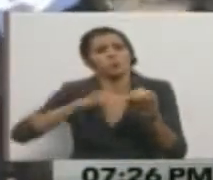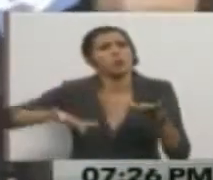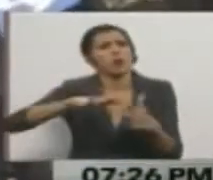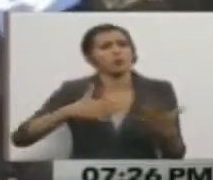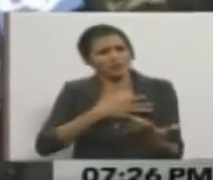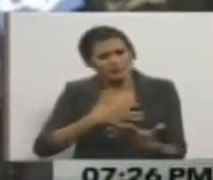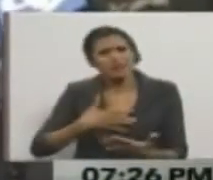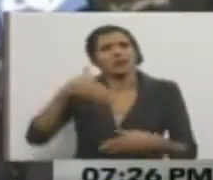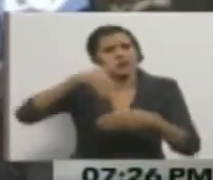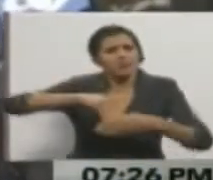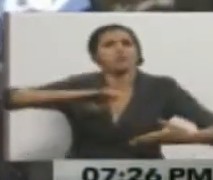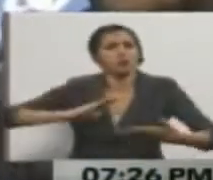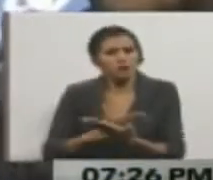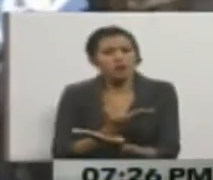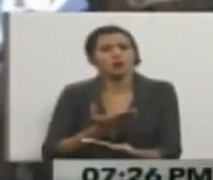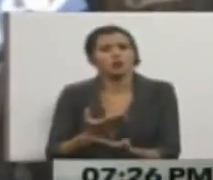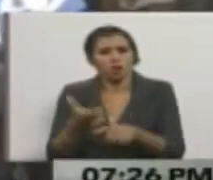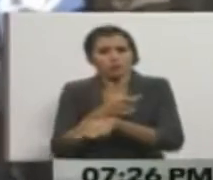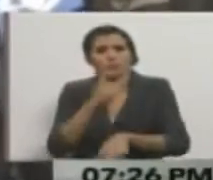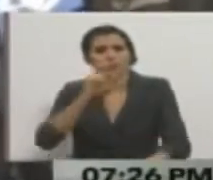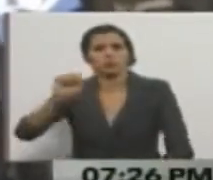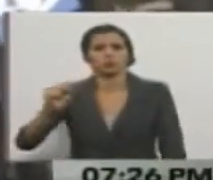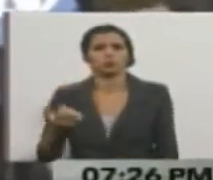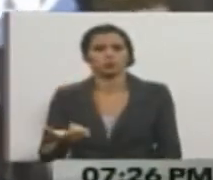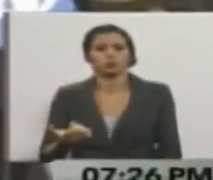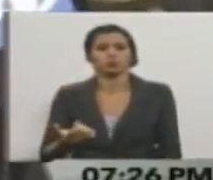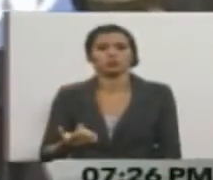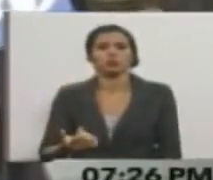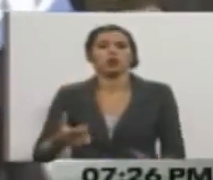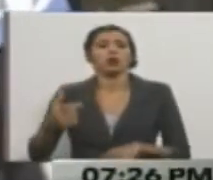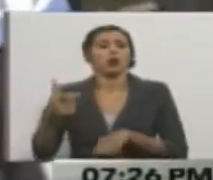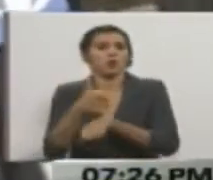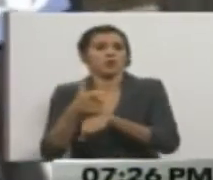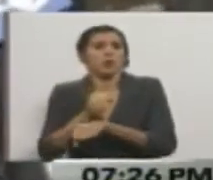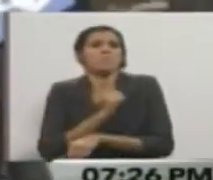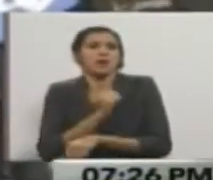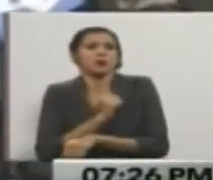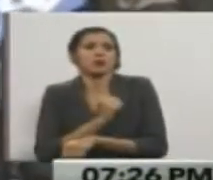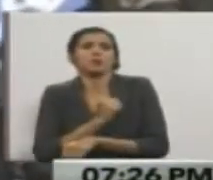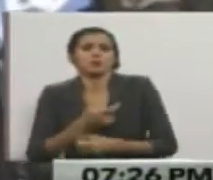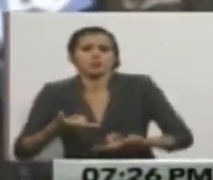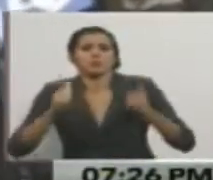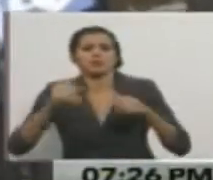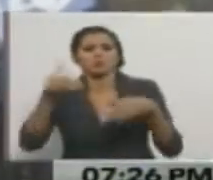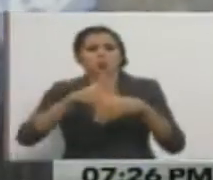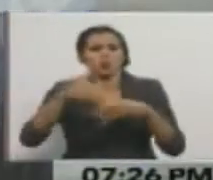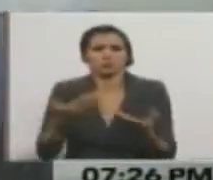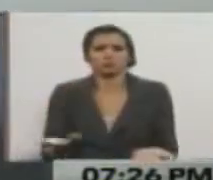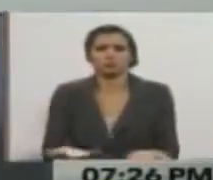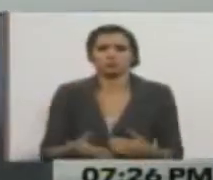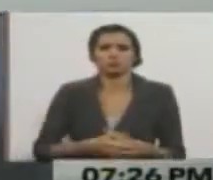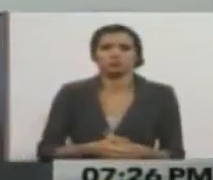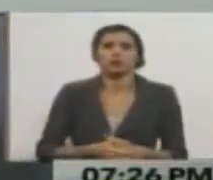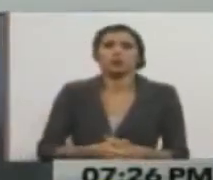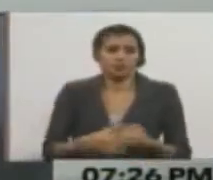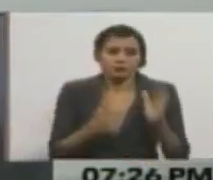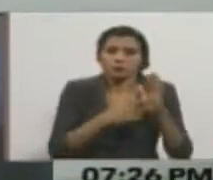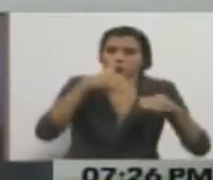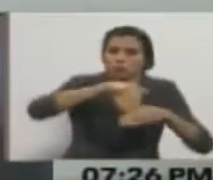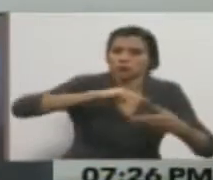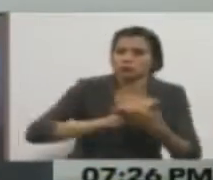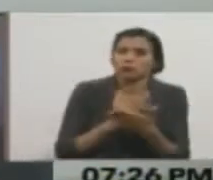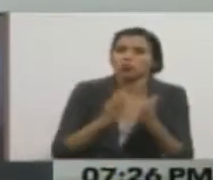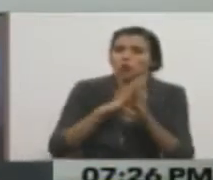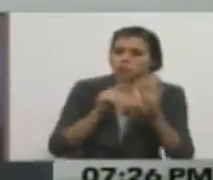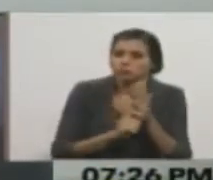de revocar el gobierno de Nicolás Maduro y de derrotar mediante un mecanismo claramente constitucional, pacífico, electoral